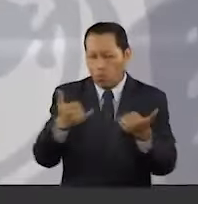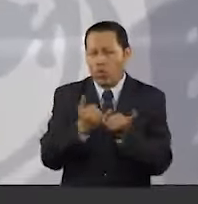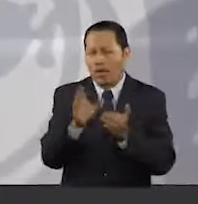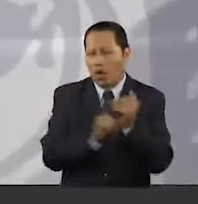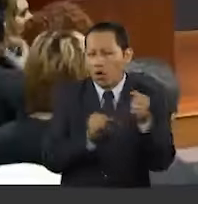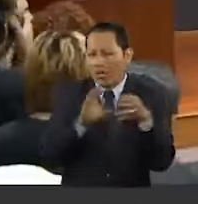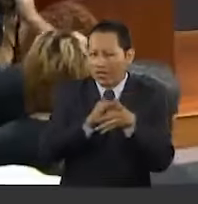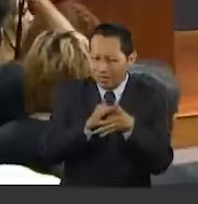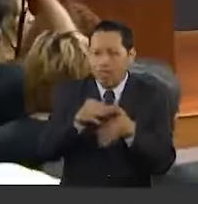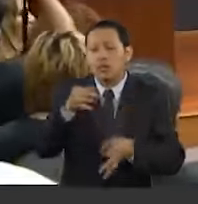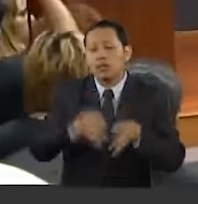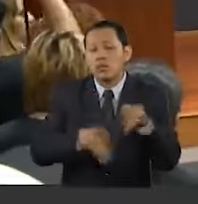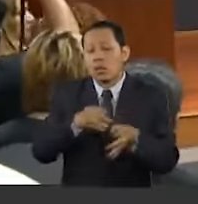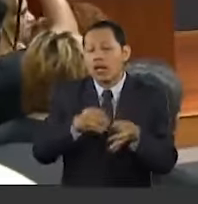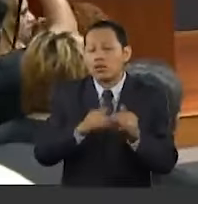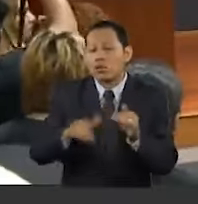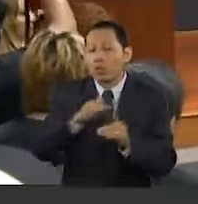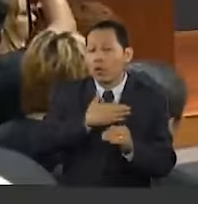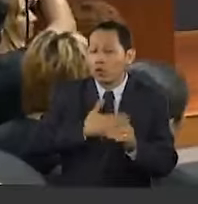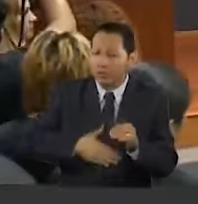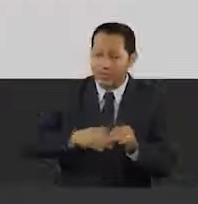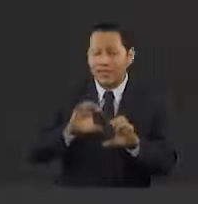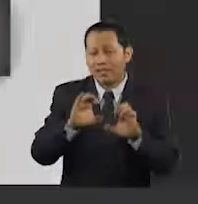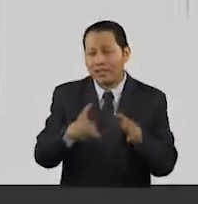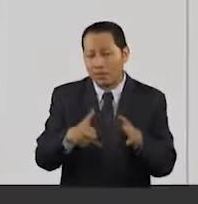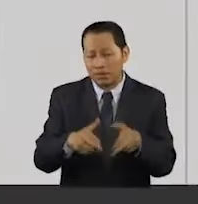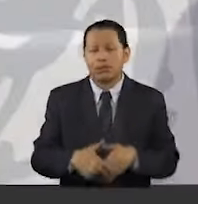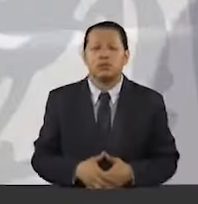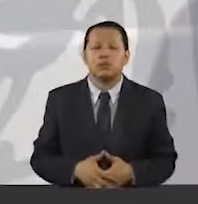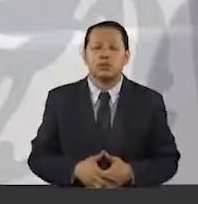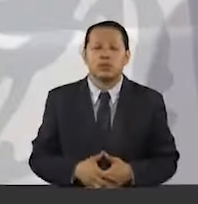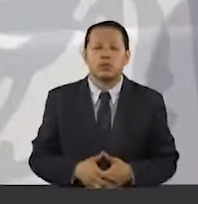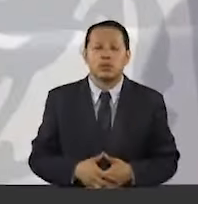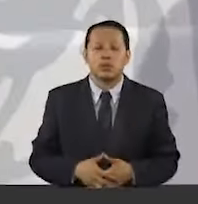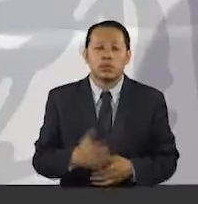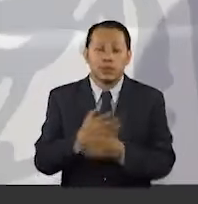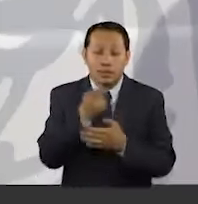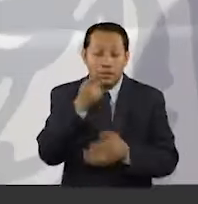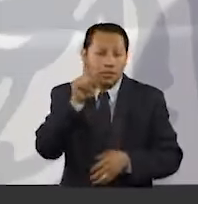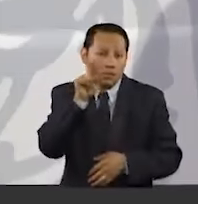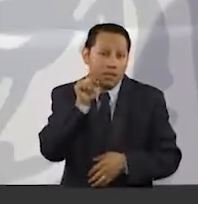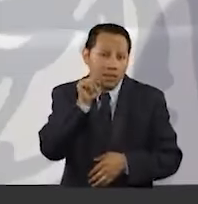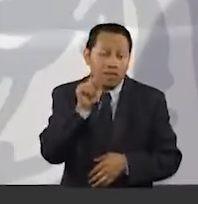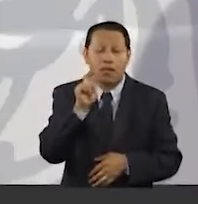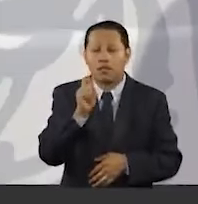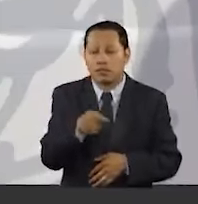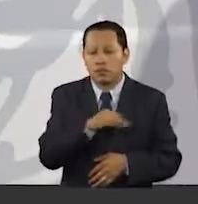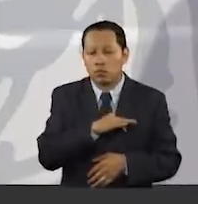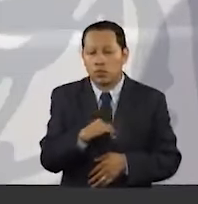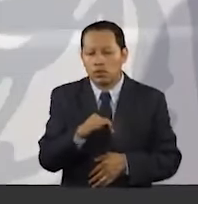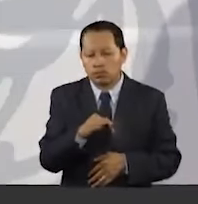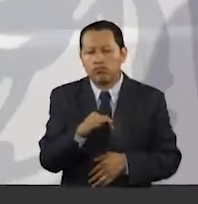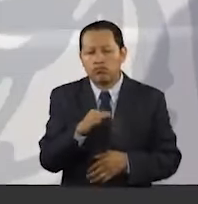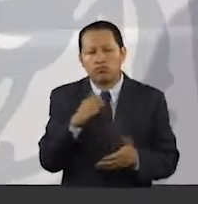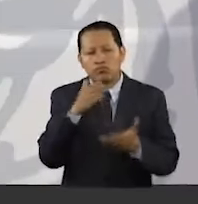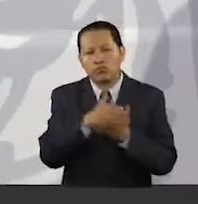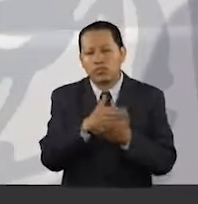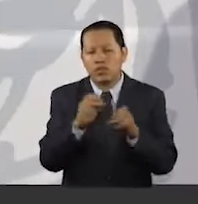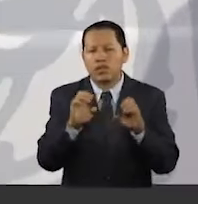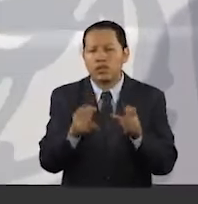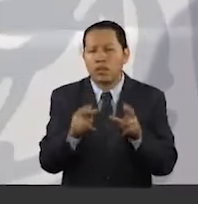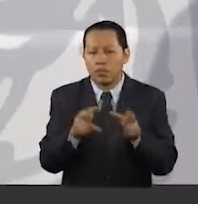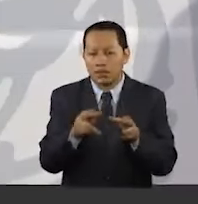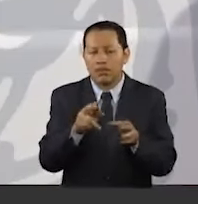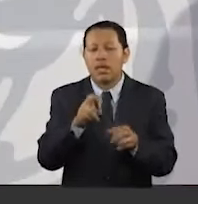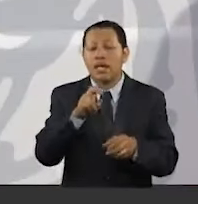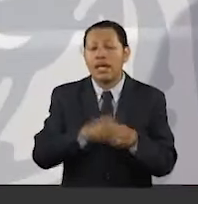tribunal superior de justicia de Chiapas mañana vamos a estar en Chiapas va a